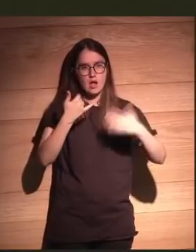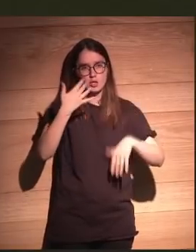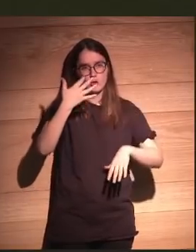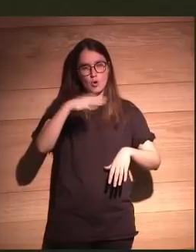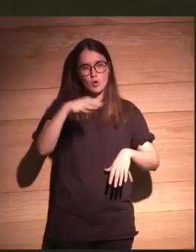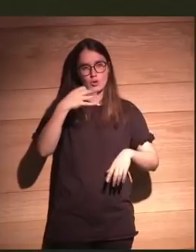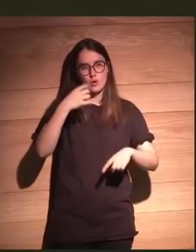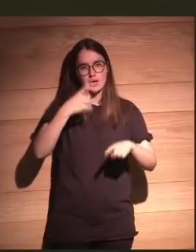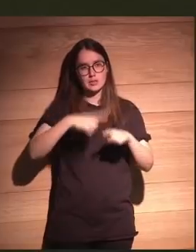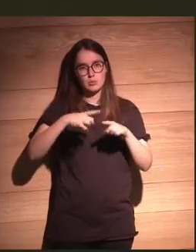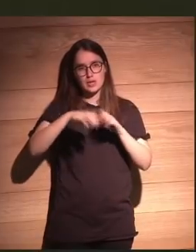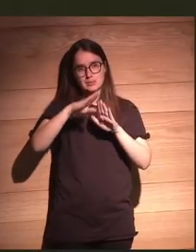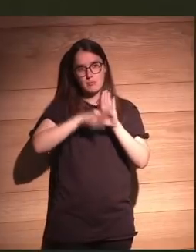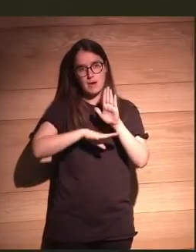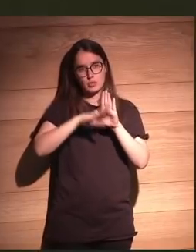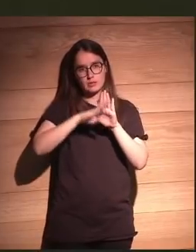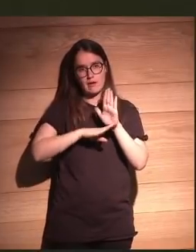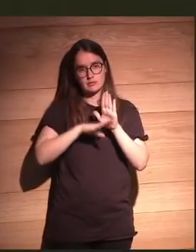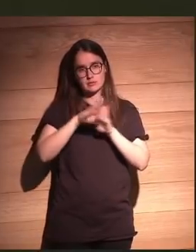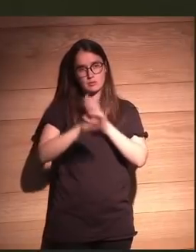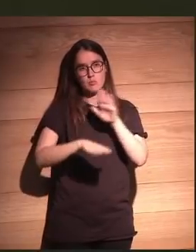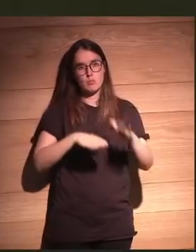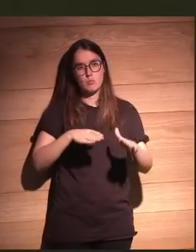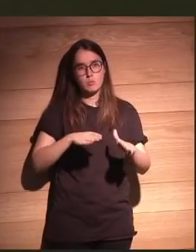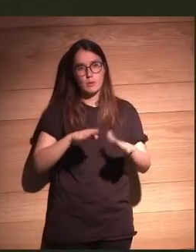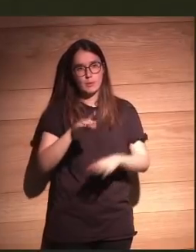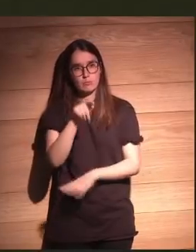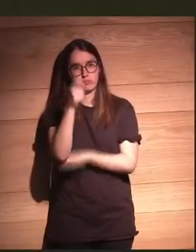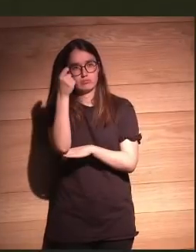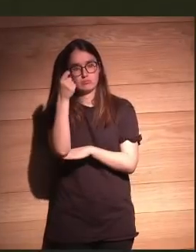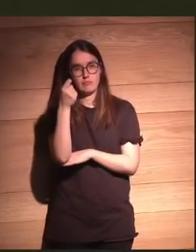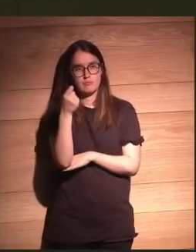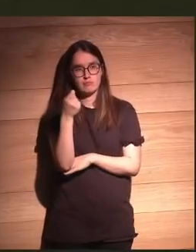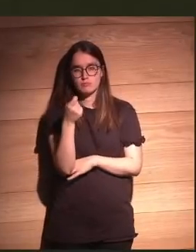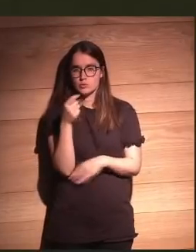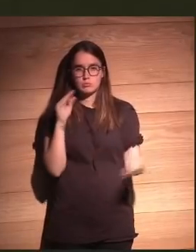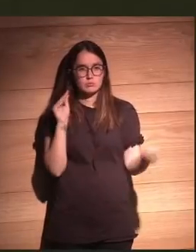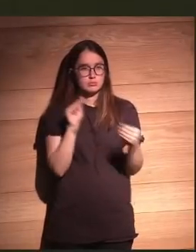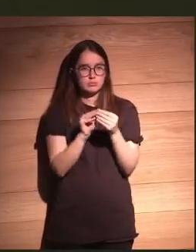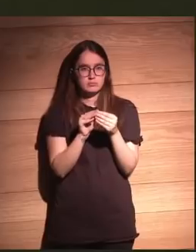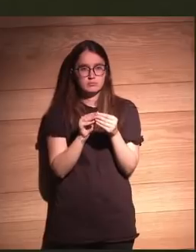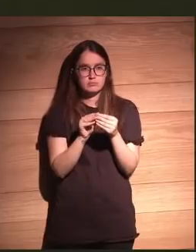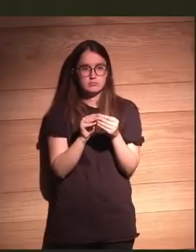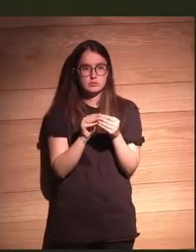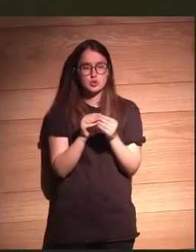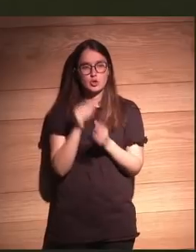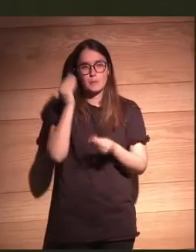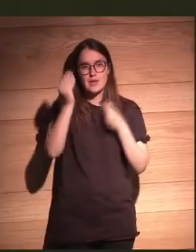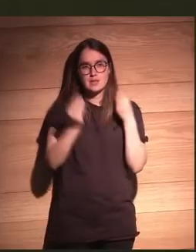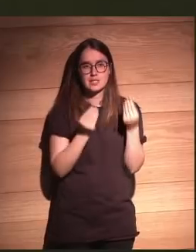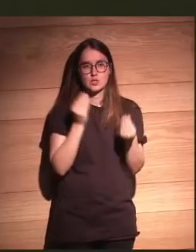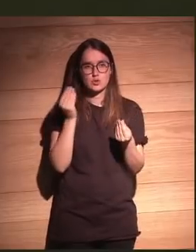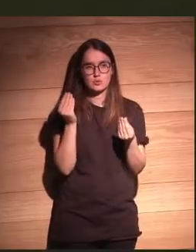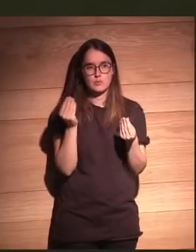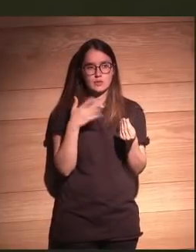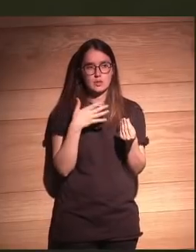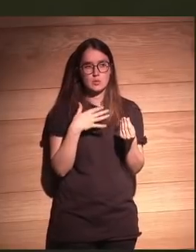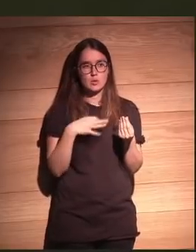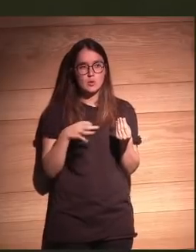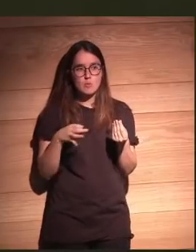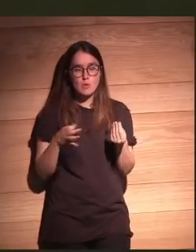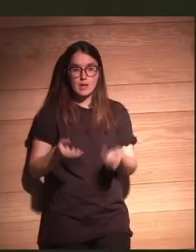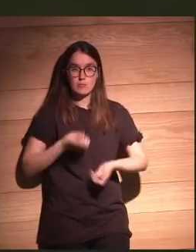las pocas pautas, que nos puede hacer salir de aquí. Y yo estoy completamente convencida. De hecho, yo creo que probablemente lo